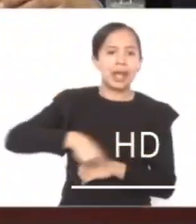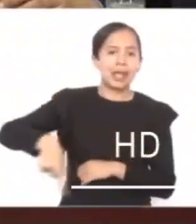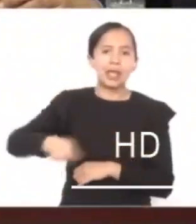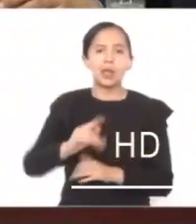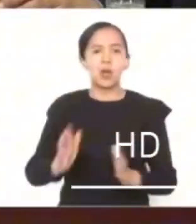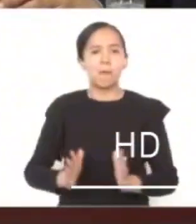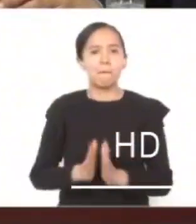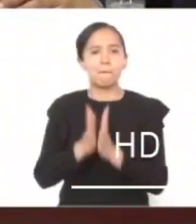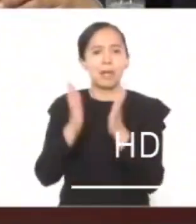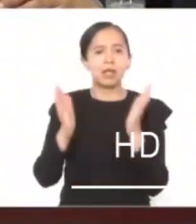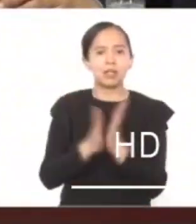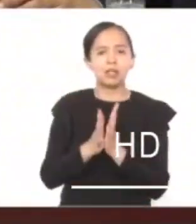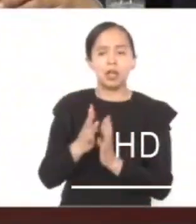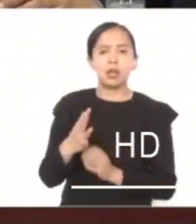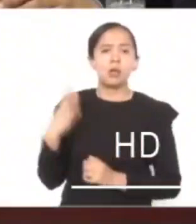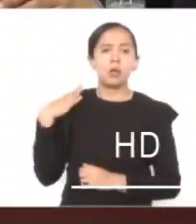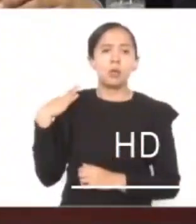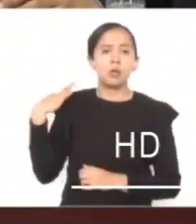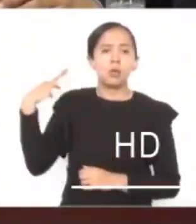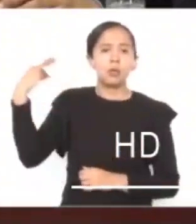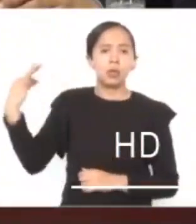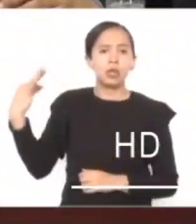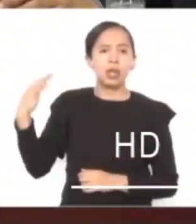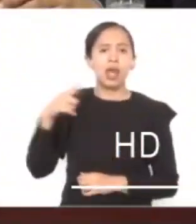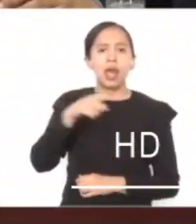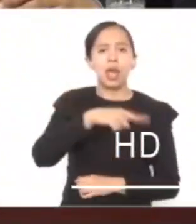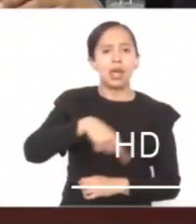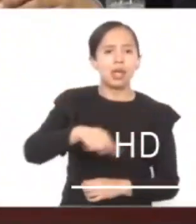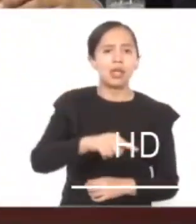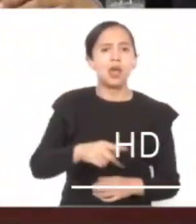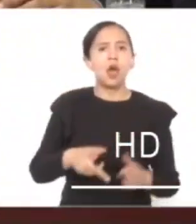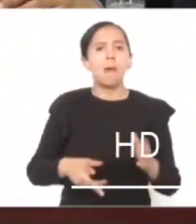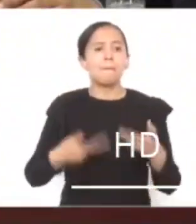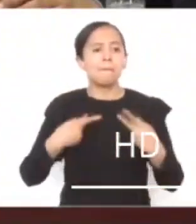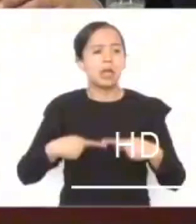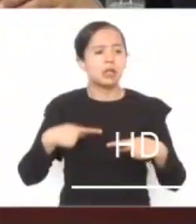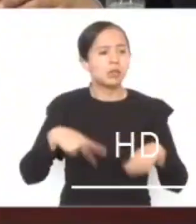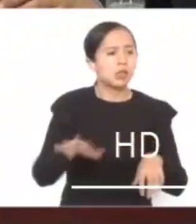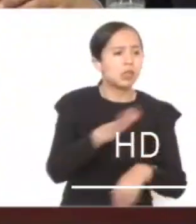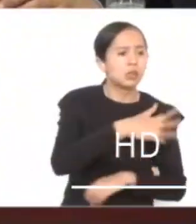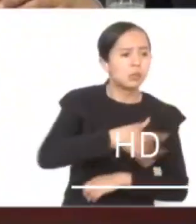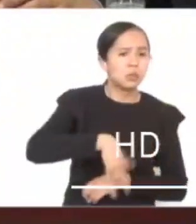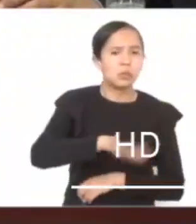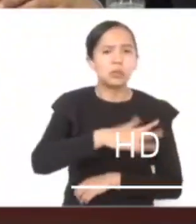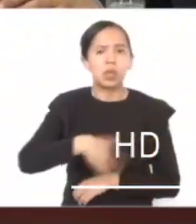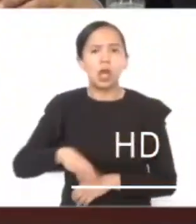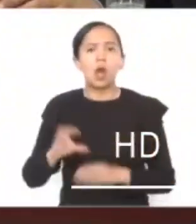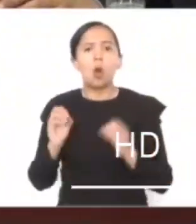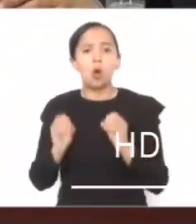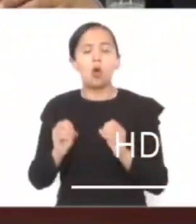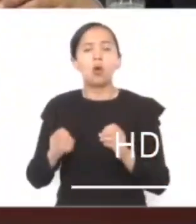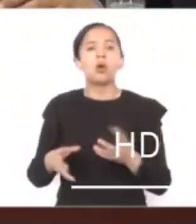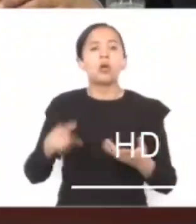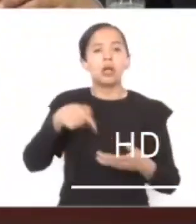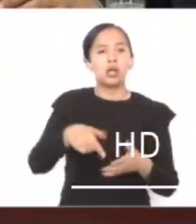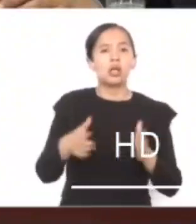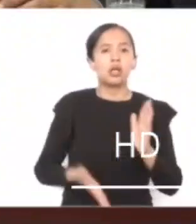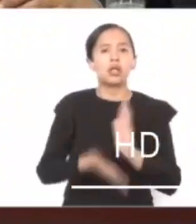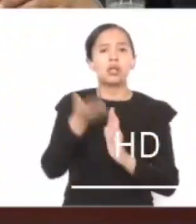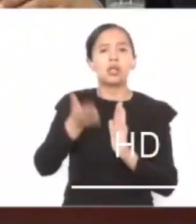participaron solidariamente en los rescates y procesos de reconstrucción después de los temblores